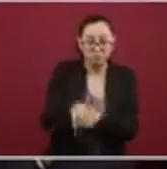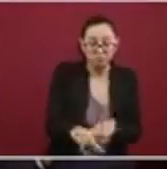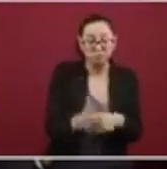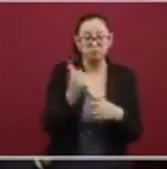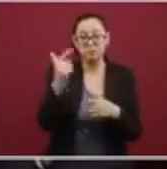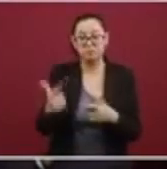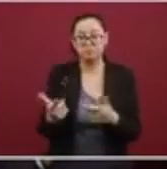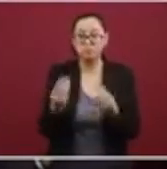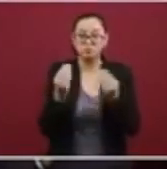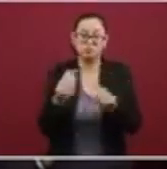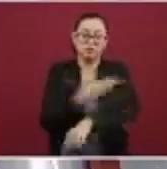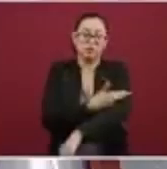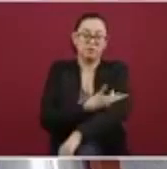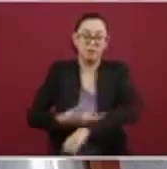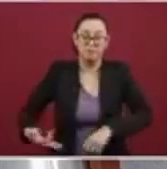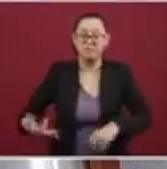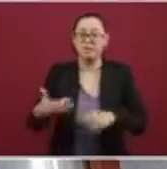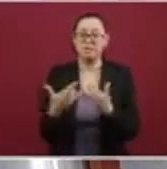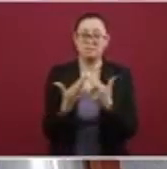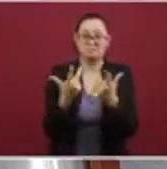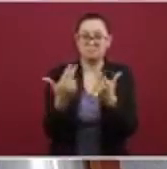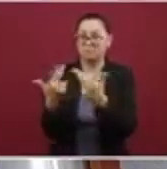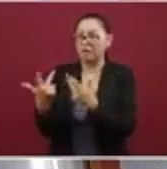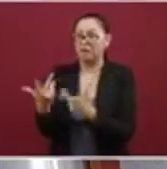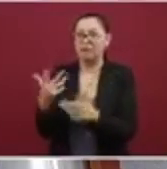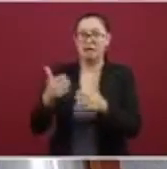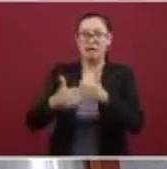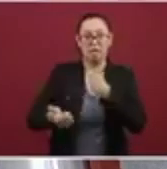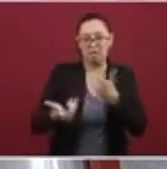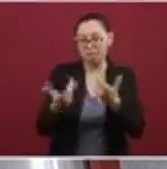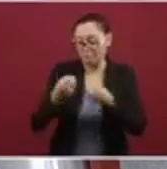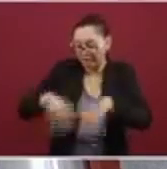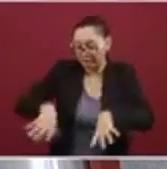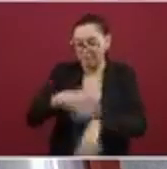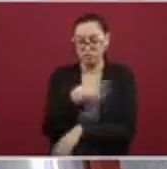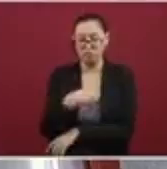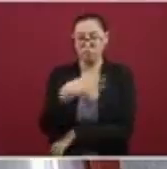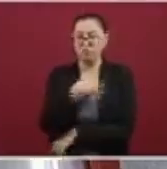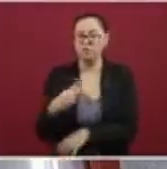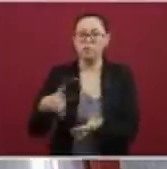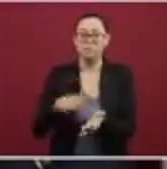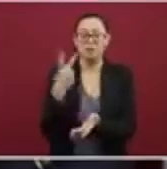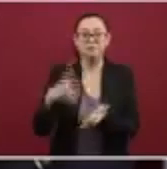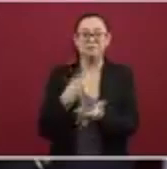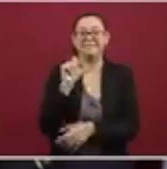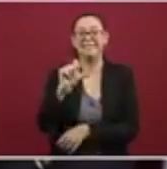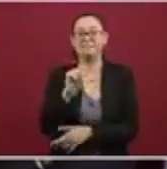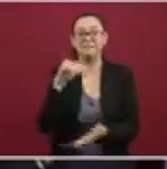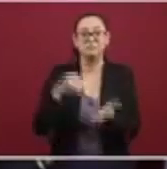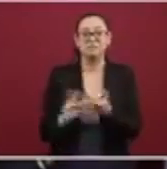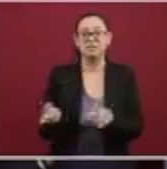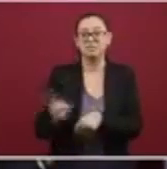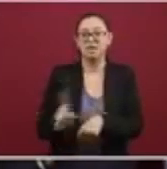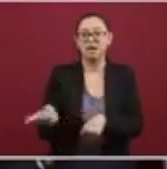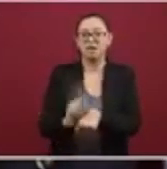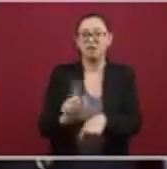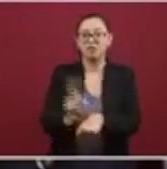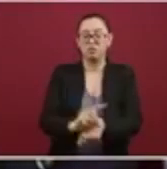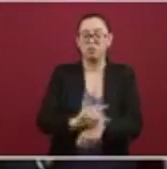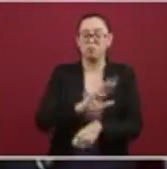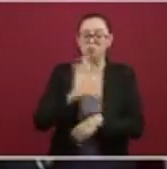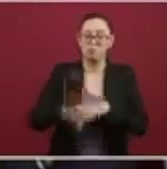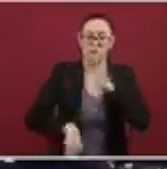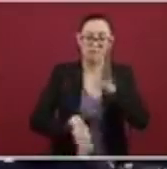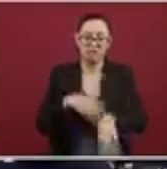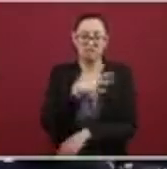familias son rotas año tras año, 16,000 familias rotas año tras año por accidentes viales que ocurren todos los días. Entonces,